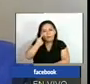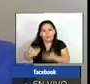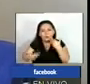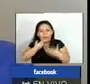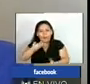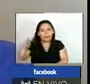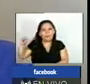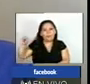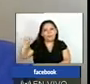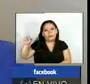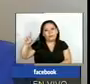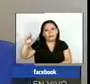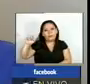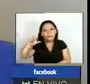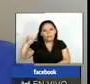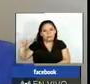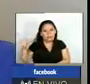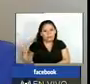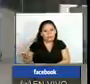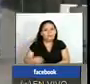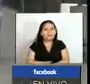nos tiene los detalles en la siguiente nota.